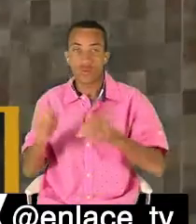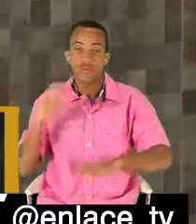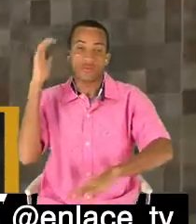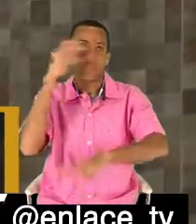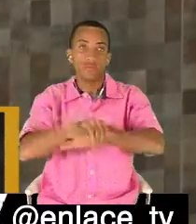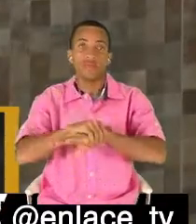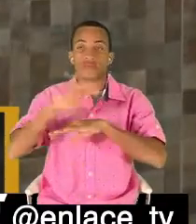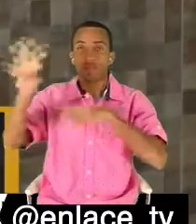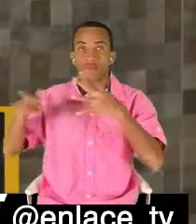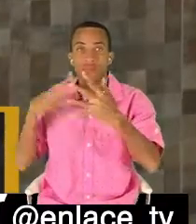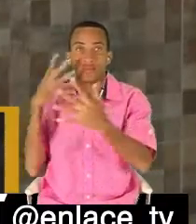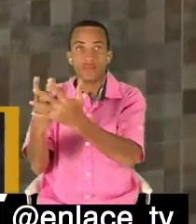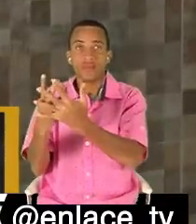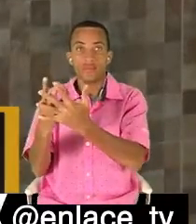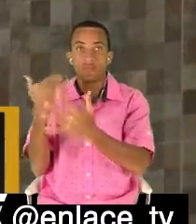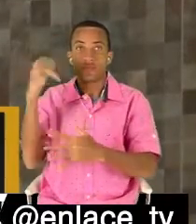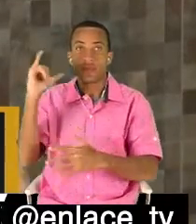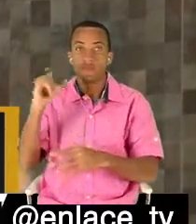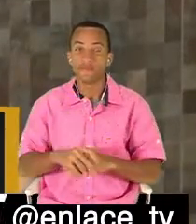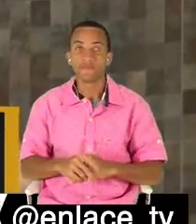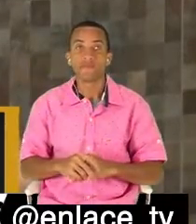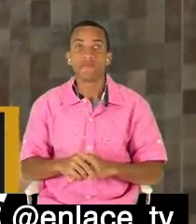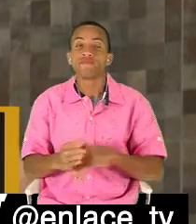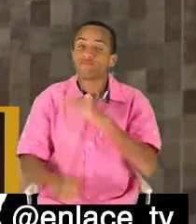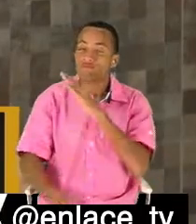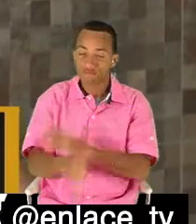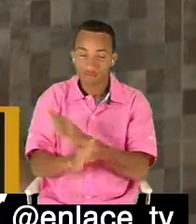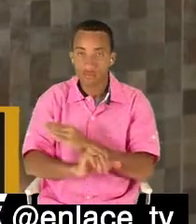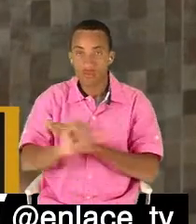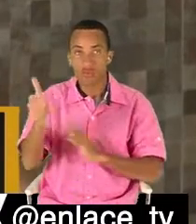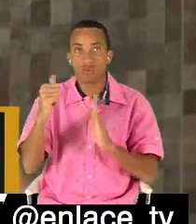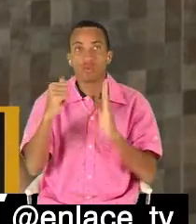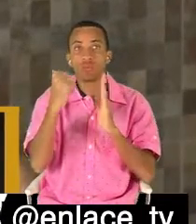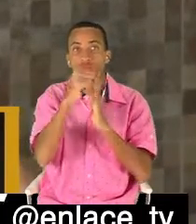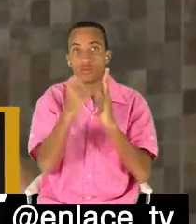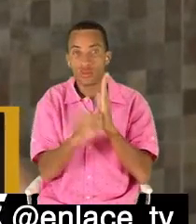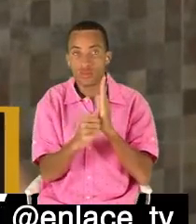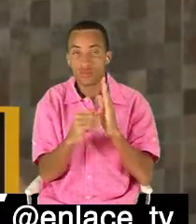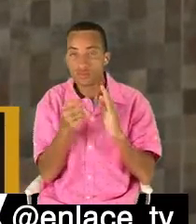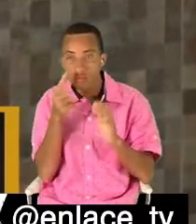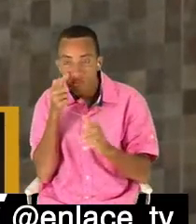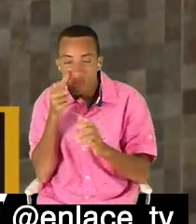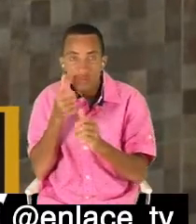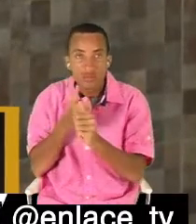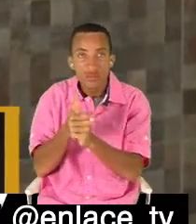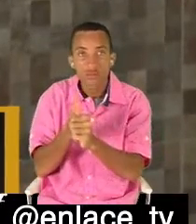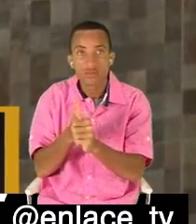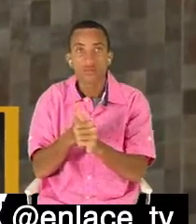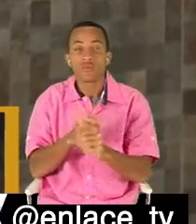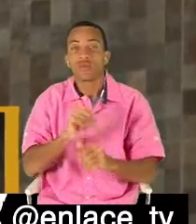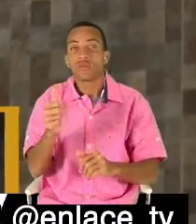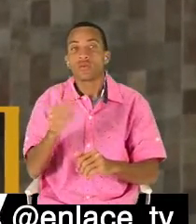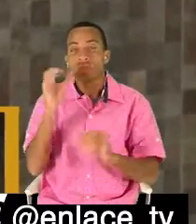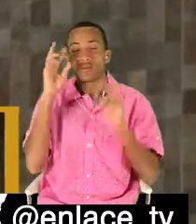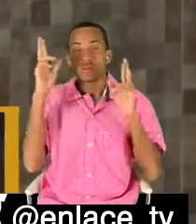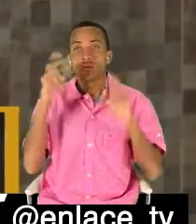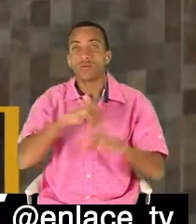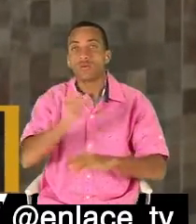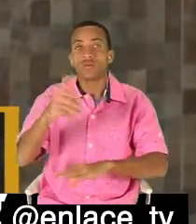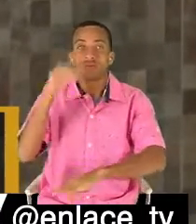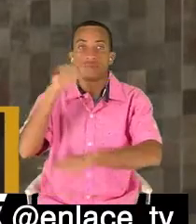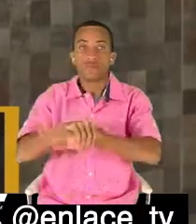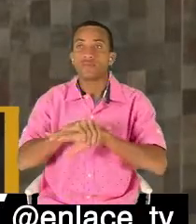carcelario. Seguimos trabajando, seguimos con otros programas metodológicos en estos momentos y pues esperamos unas capturas y otras diligencias de